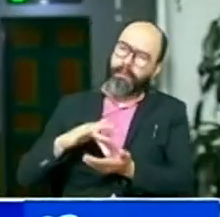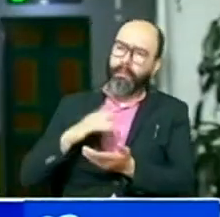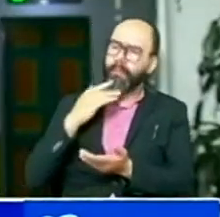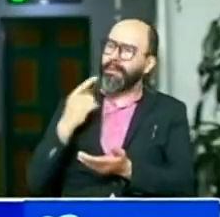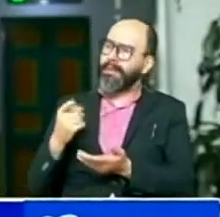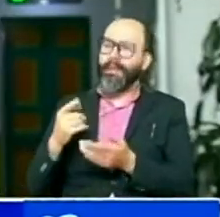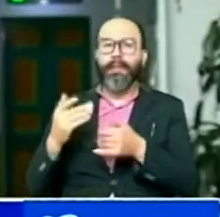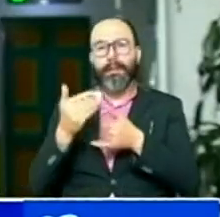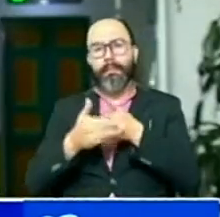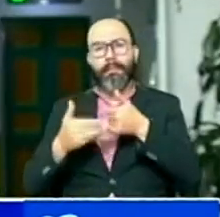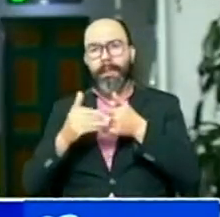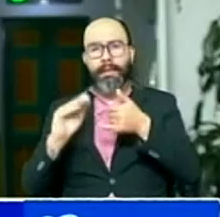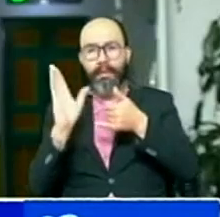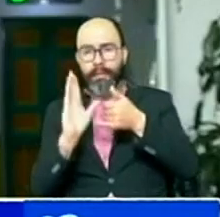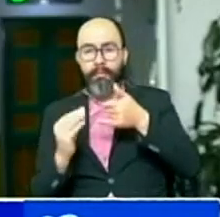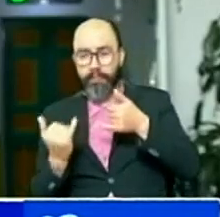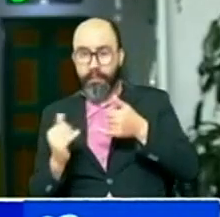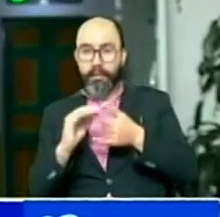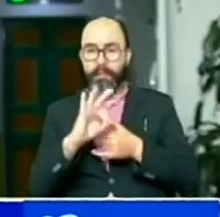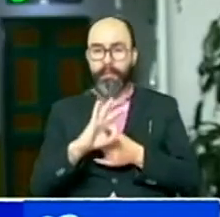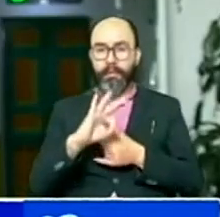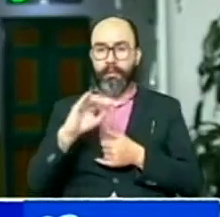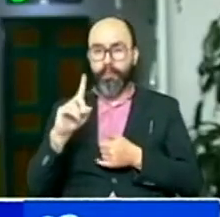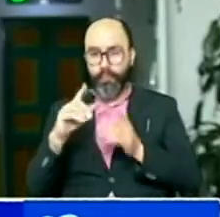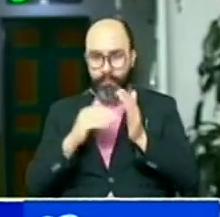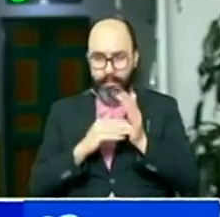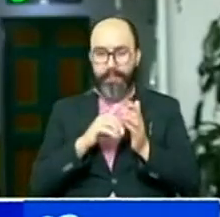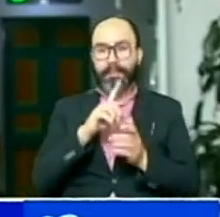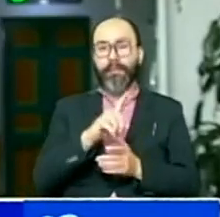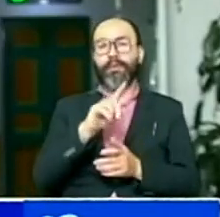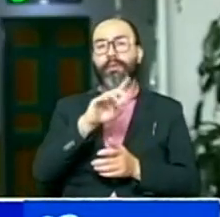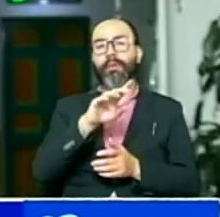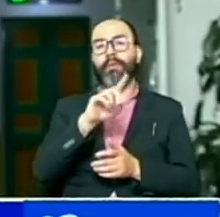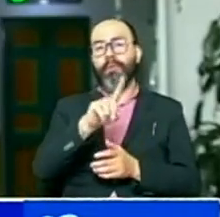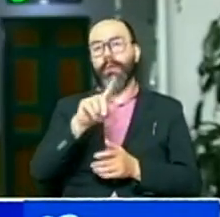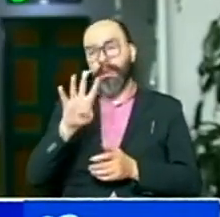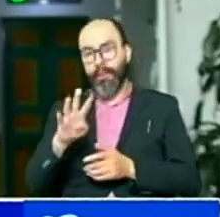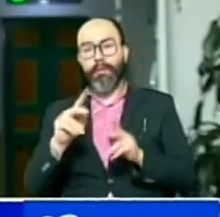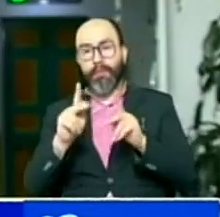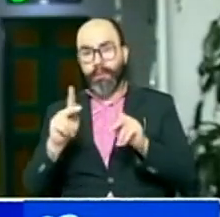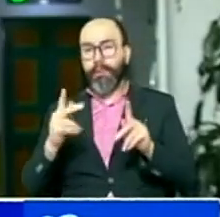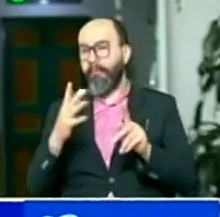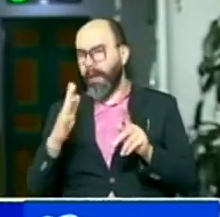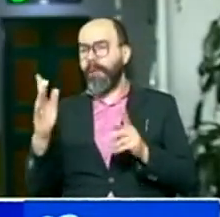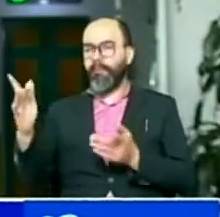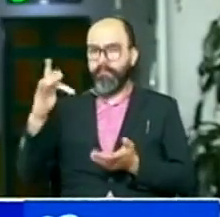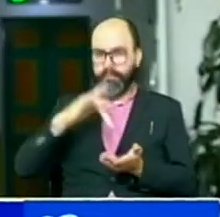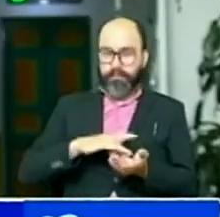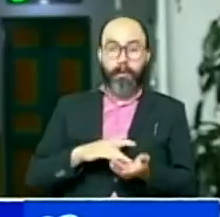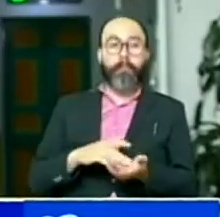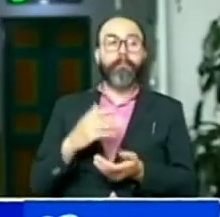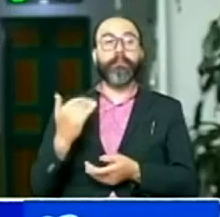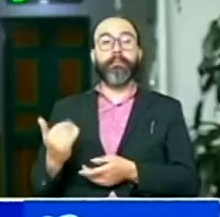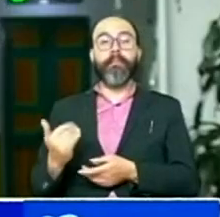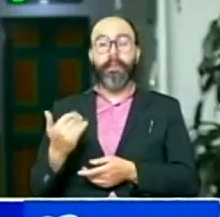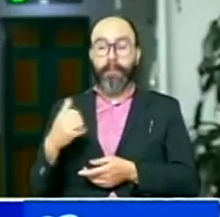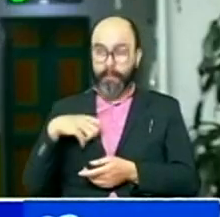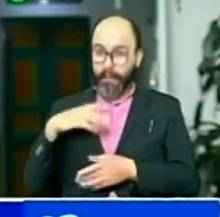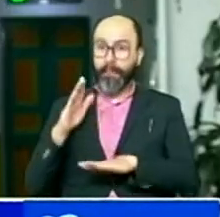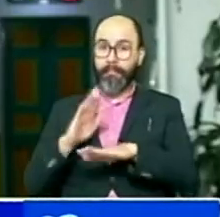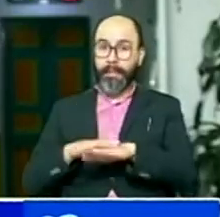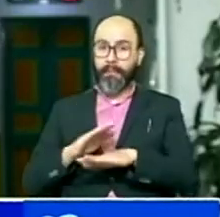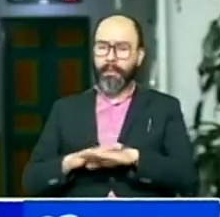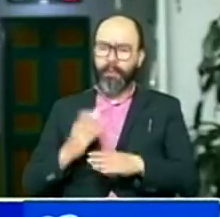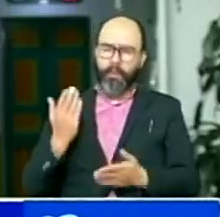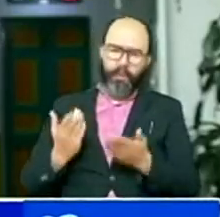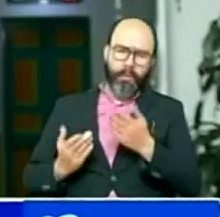del Quindío un promedio de 31.114 personas más o menos y de las cuales tienen permiso temporal